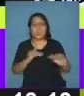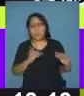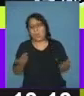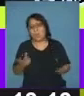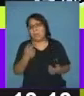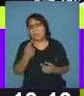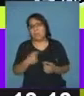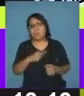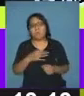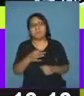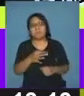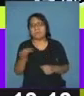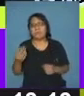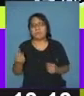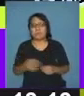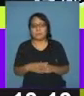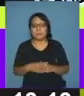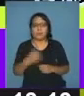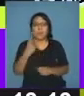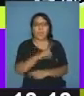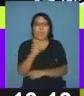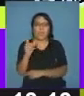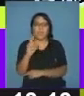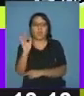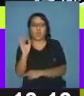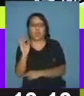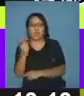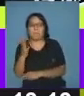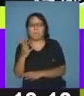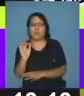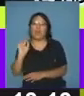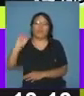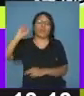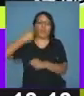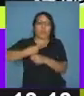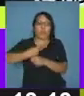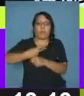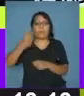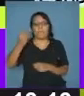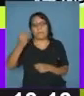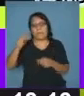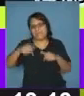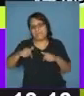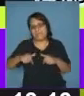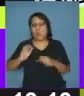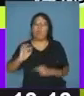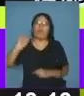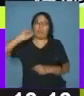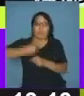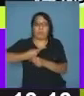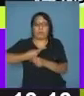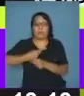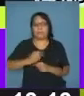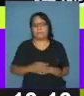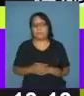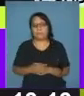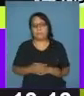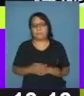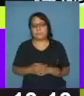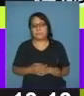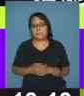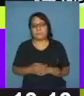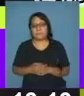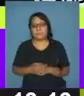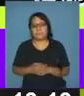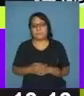vamos a la referencia de esta, un litro, un dólar, va a ser como el doble del precio que está. Pero no, es solamente una, o